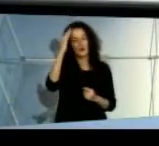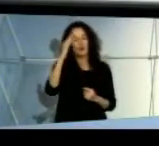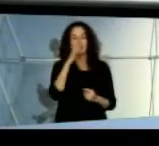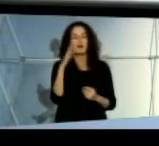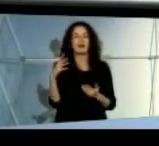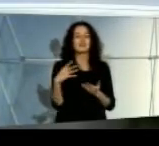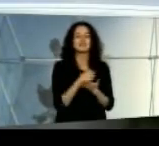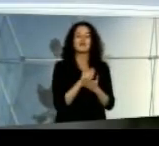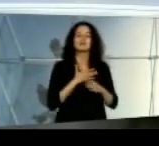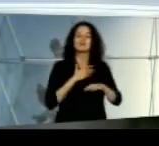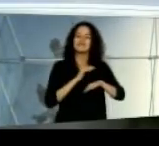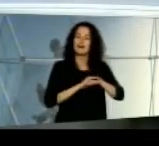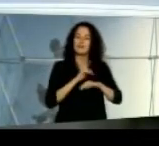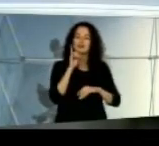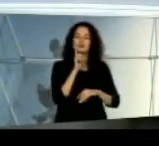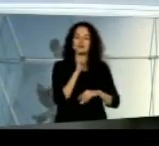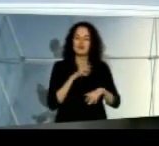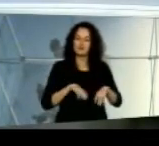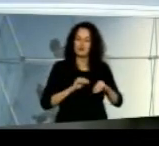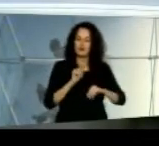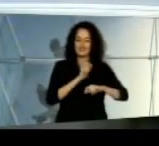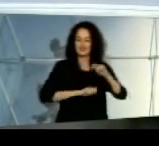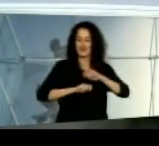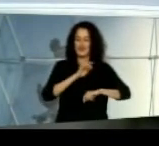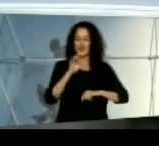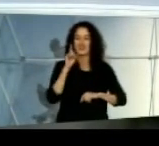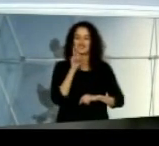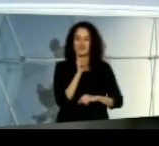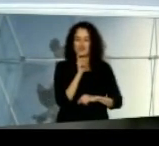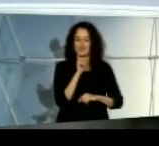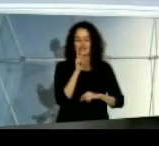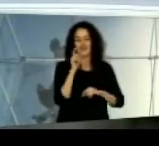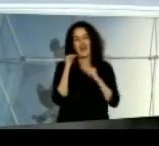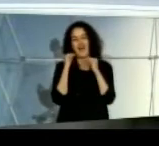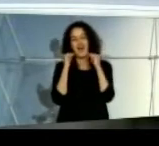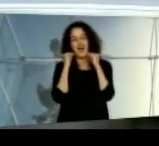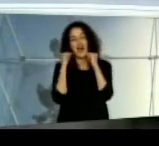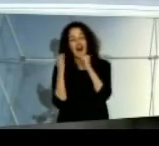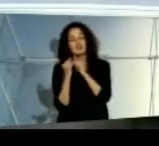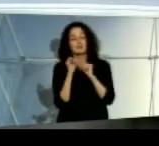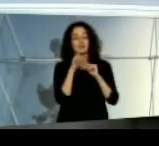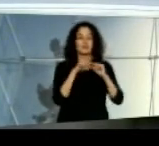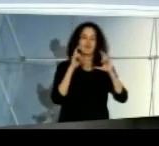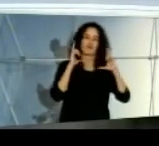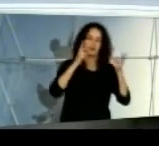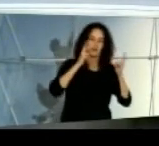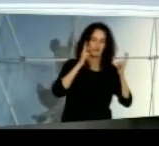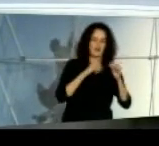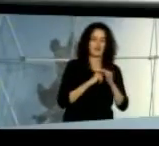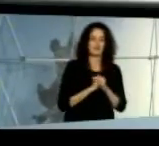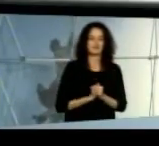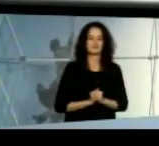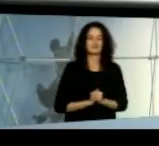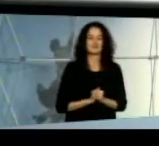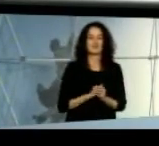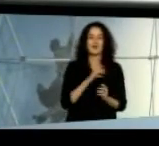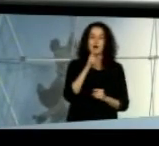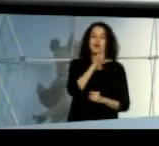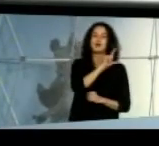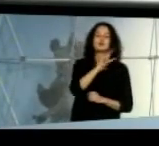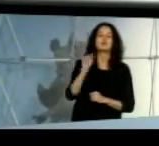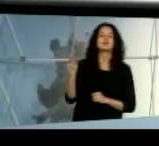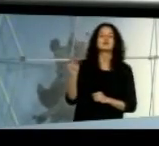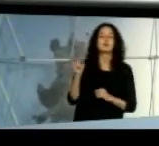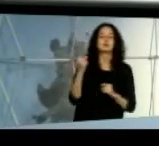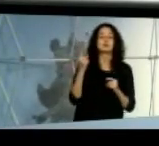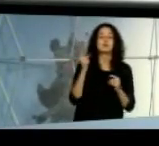todos a mis amigos sordos de Burgos, de la Asociación de Sordos, Lardós, Arasburg y Fray Ponce de León. Pues nos vamos a ir unos